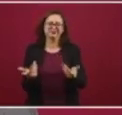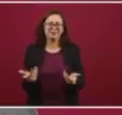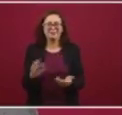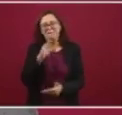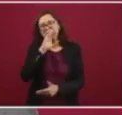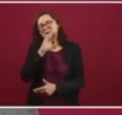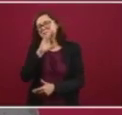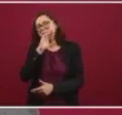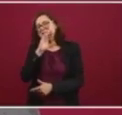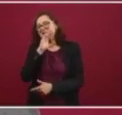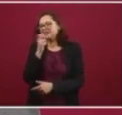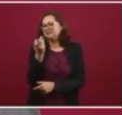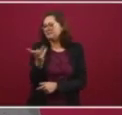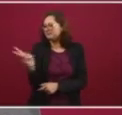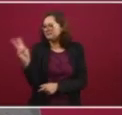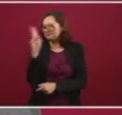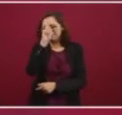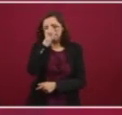madres.